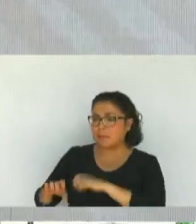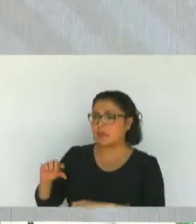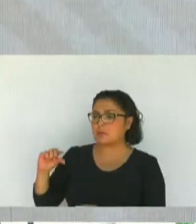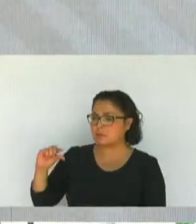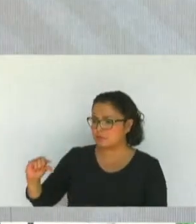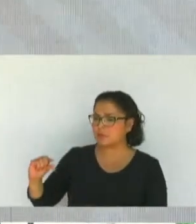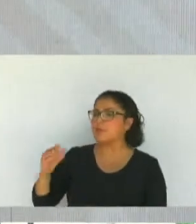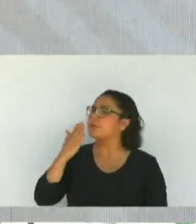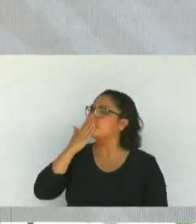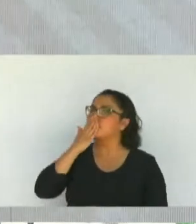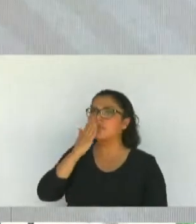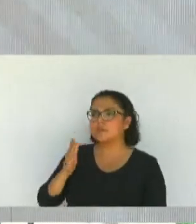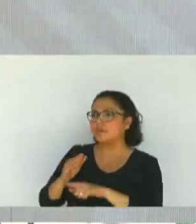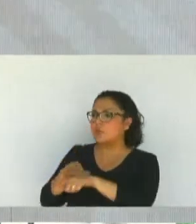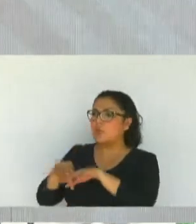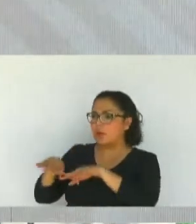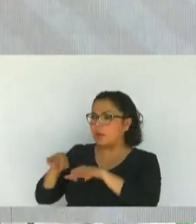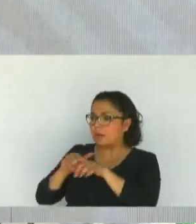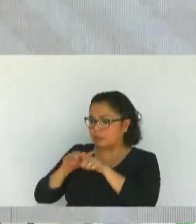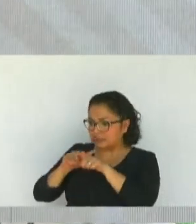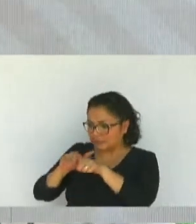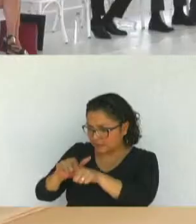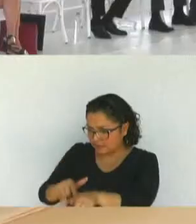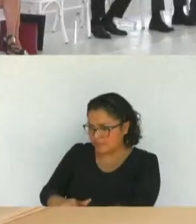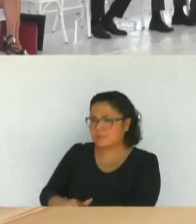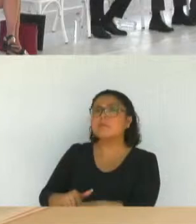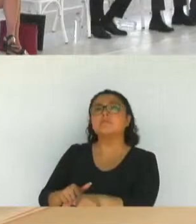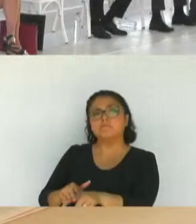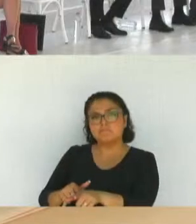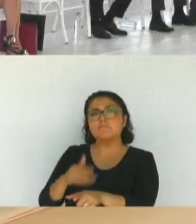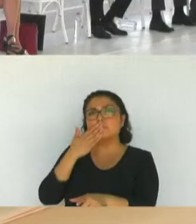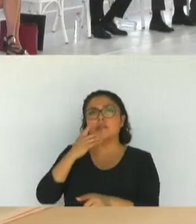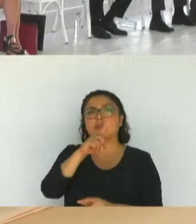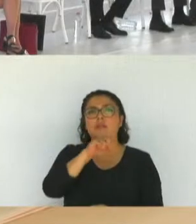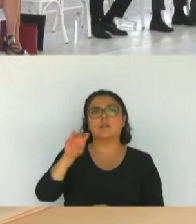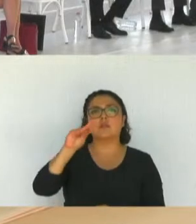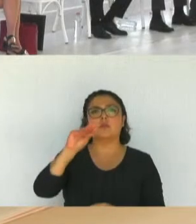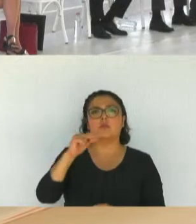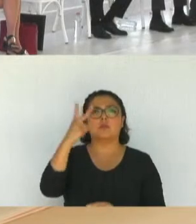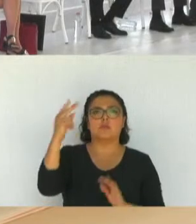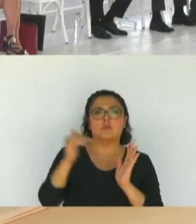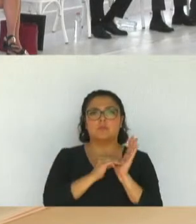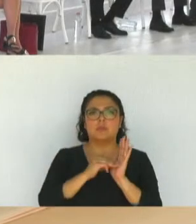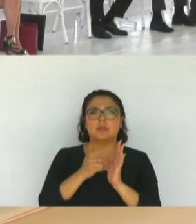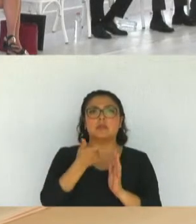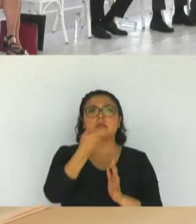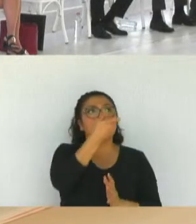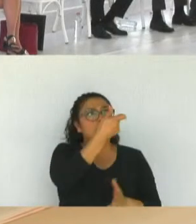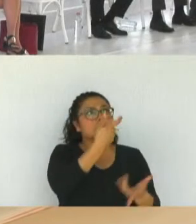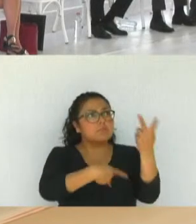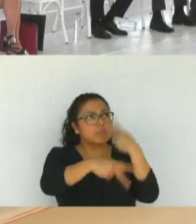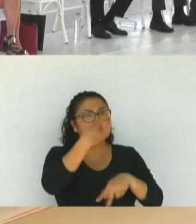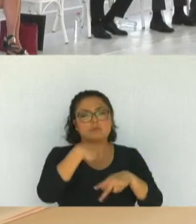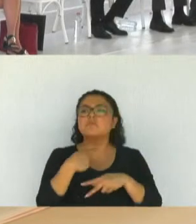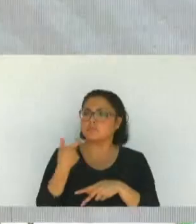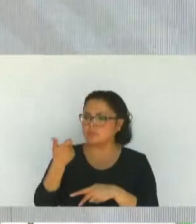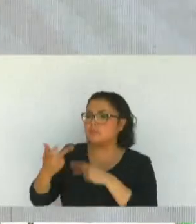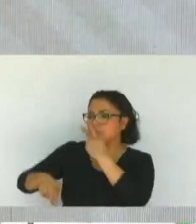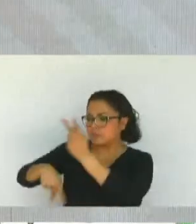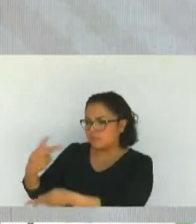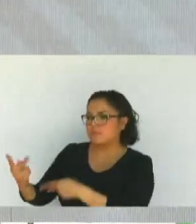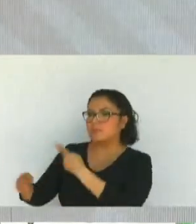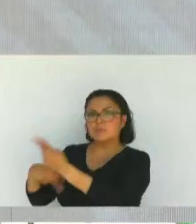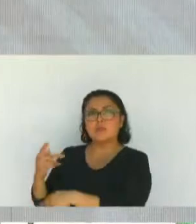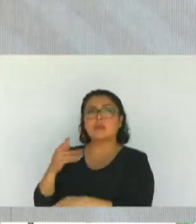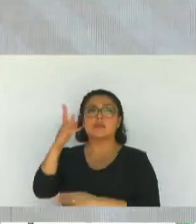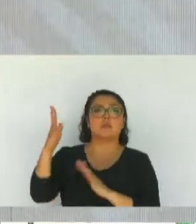sus trabajadores en los primeros meses de la pandemia, 192,000 créditos solidarios en todo el país, cerca de